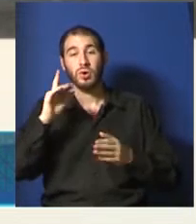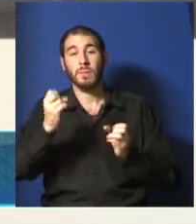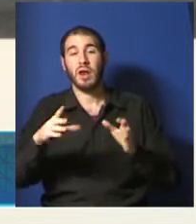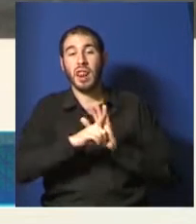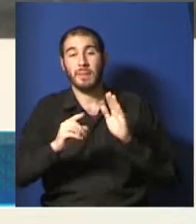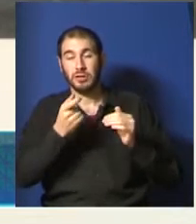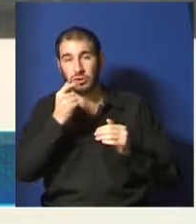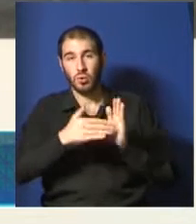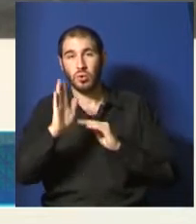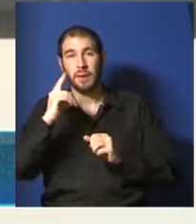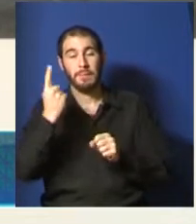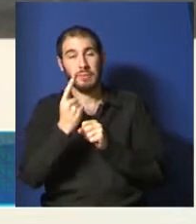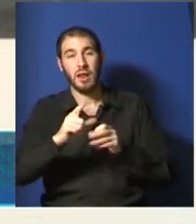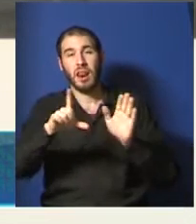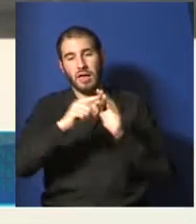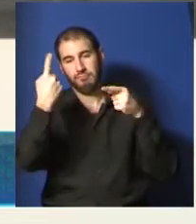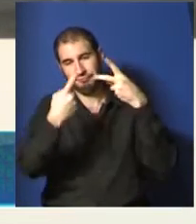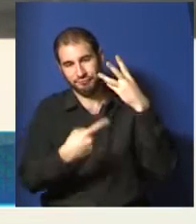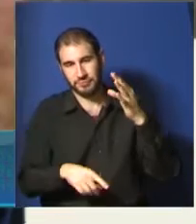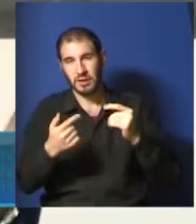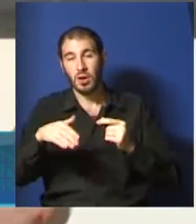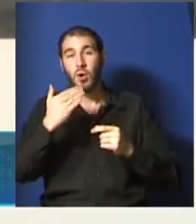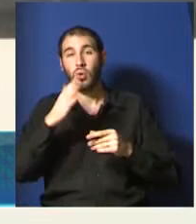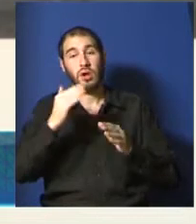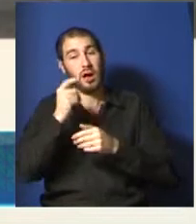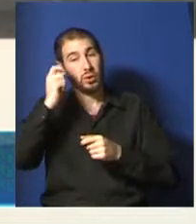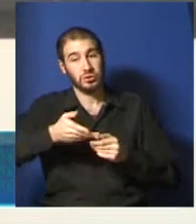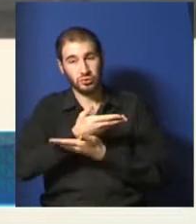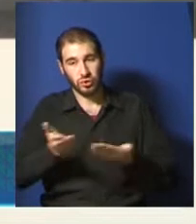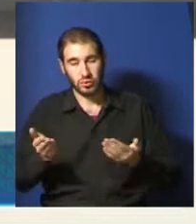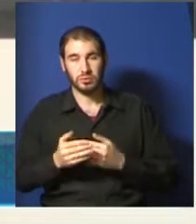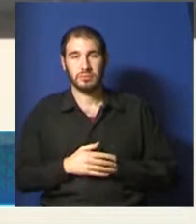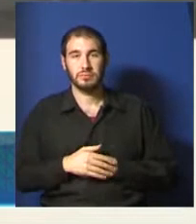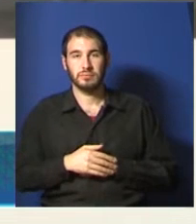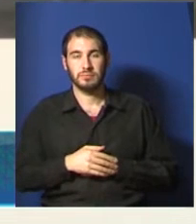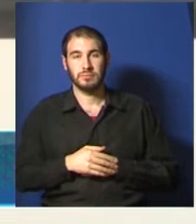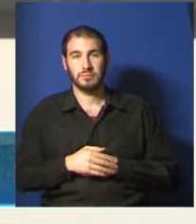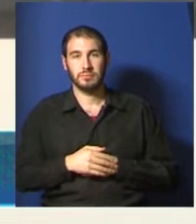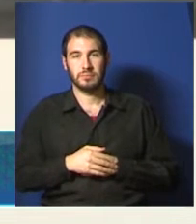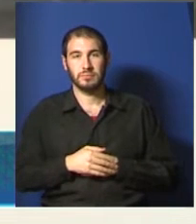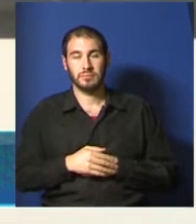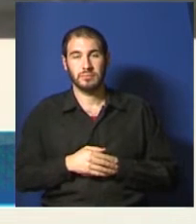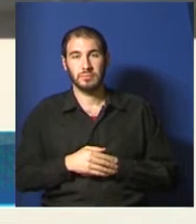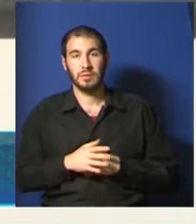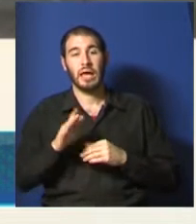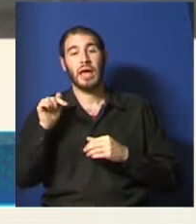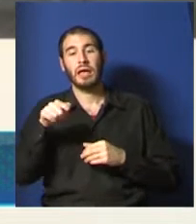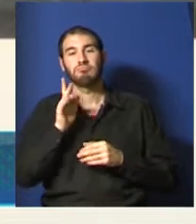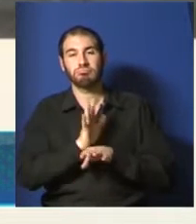Constitución primero, las leyes, etcétera, y así juran todos los magistrados. Es decir, esto hace